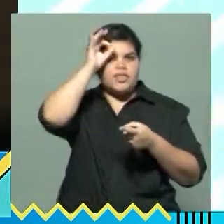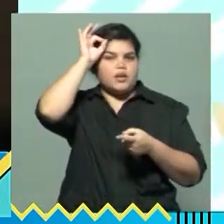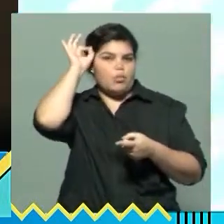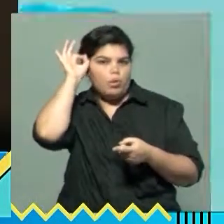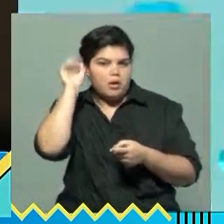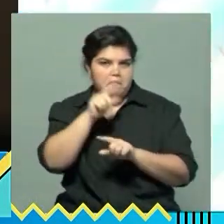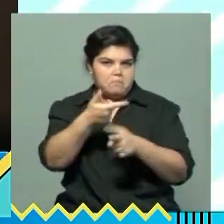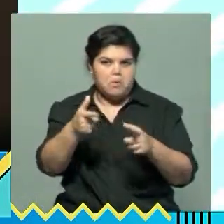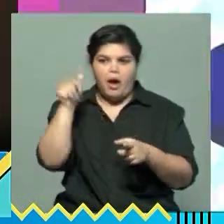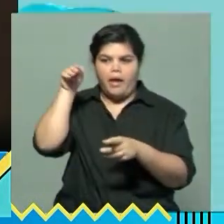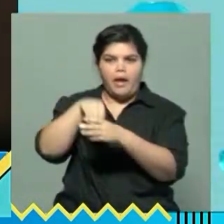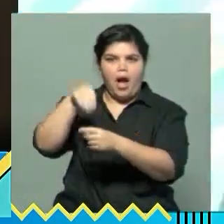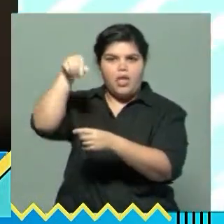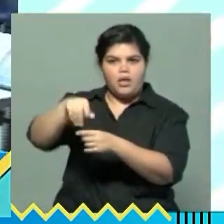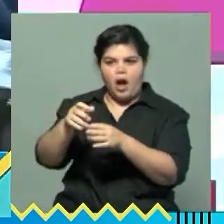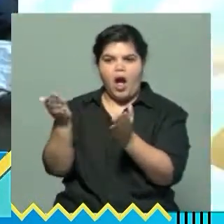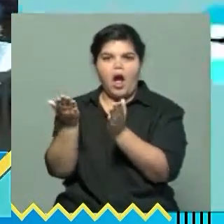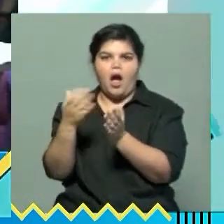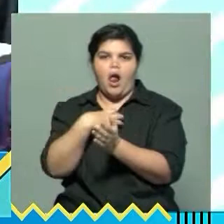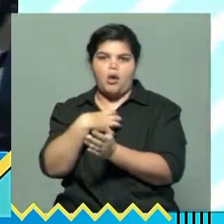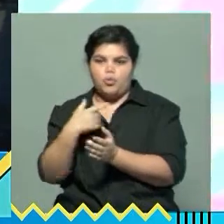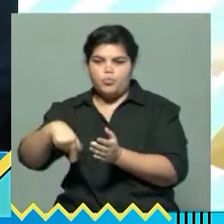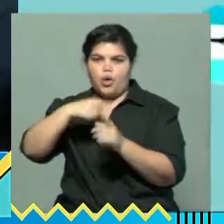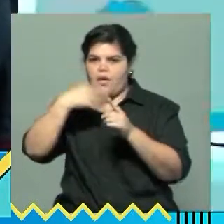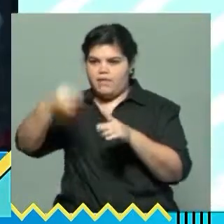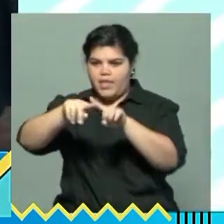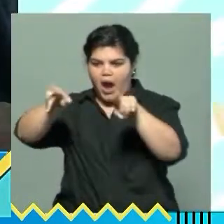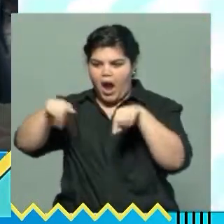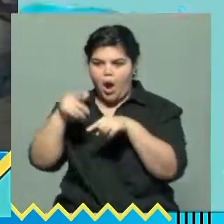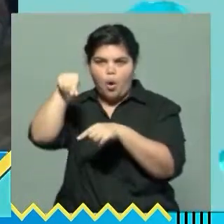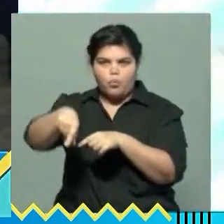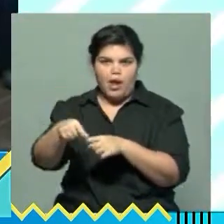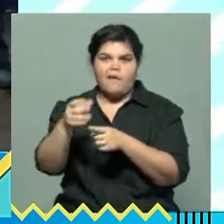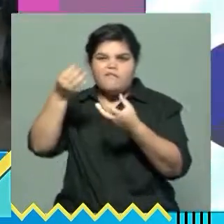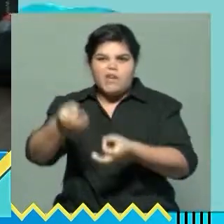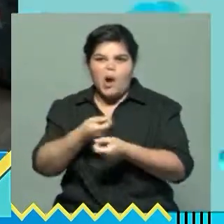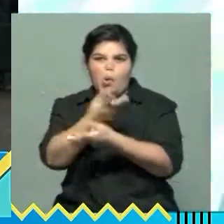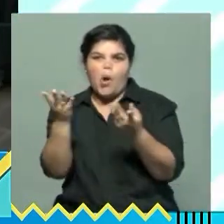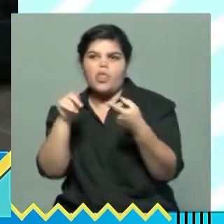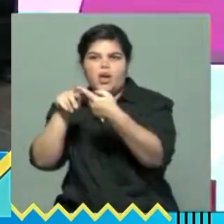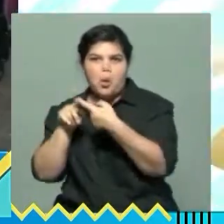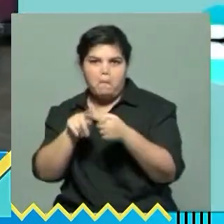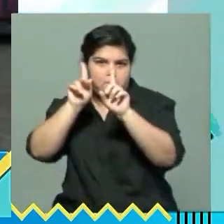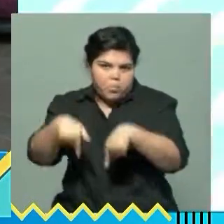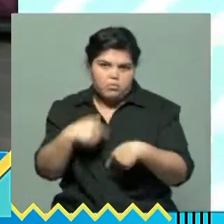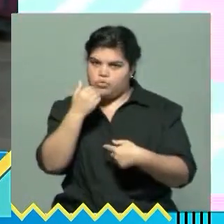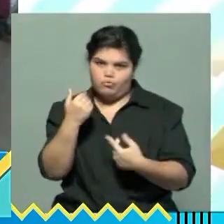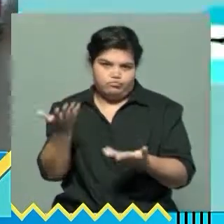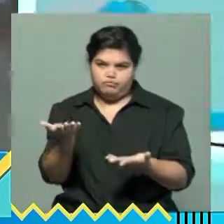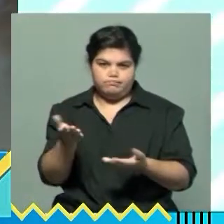mientras un alumno está en una situación real áulica. Eso no existe todavía. Bien. Lo que tenemos son siempre extrapolaciones